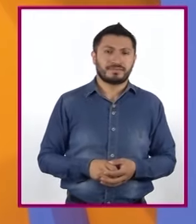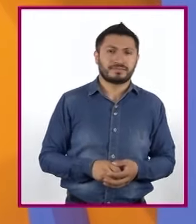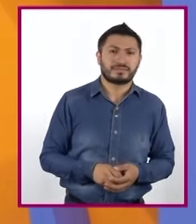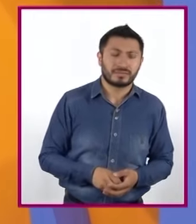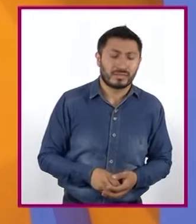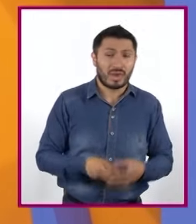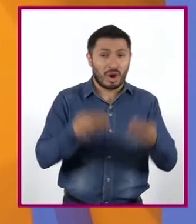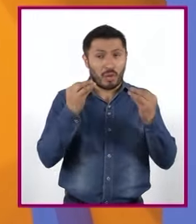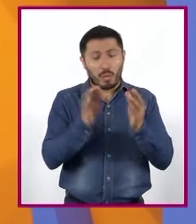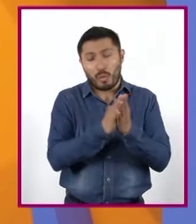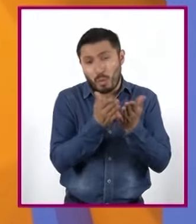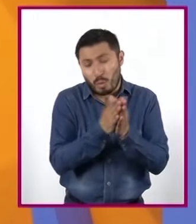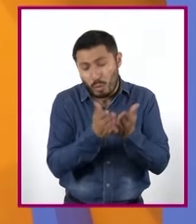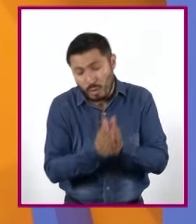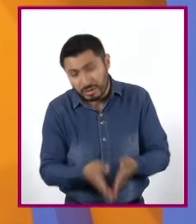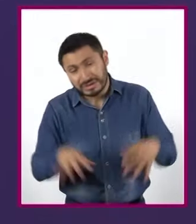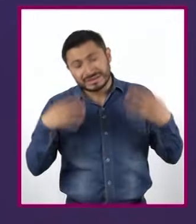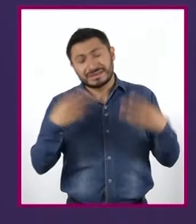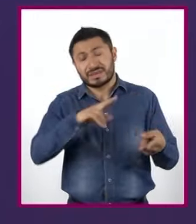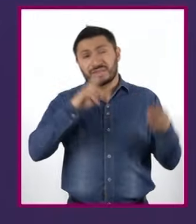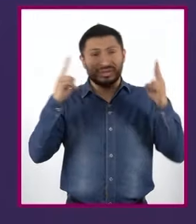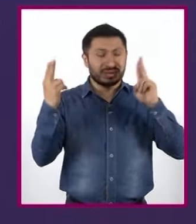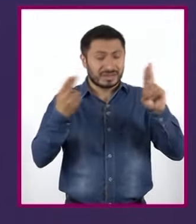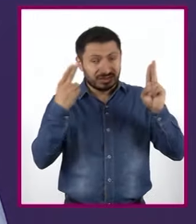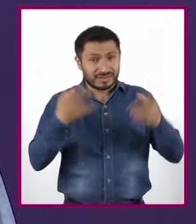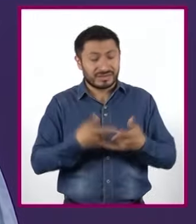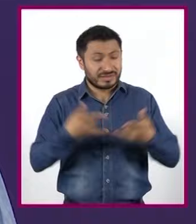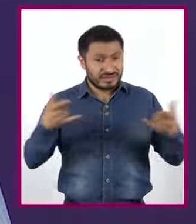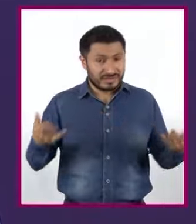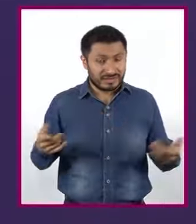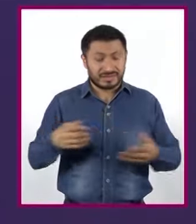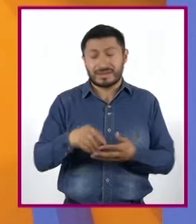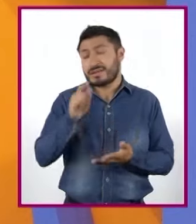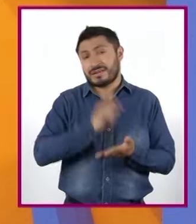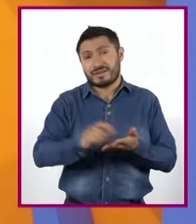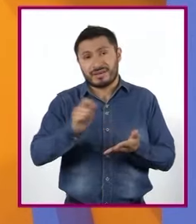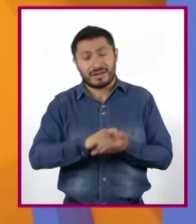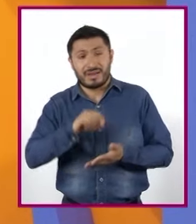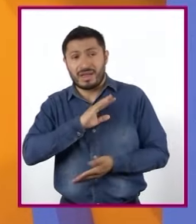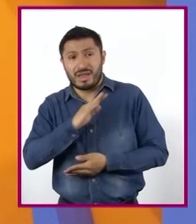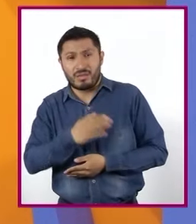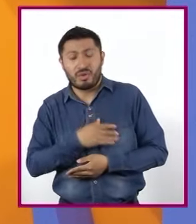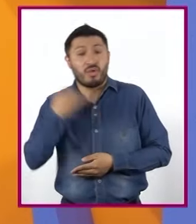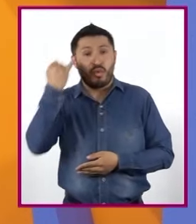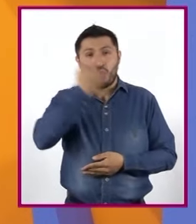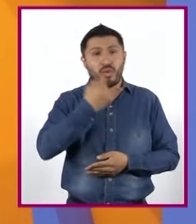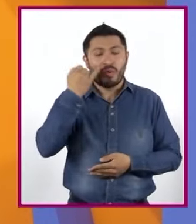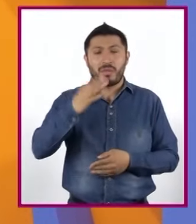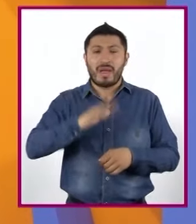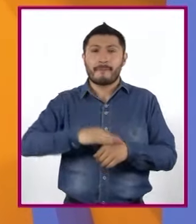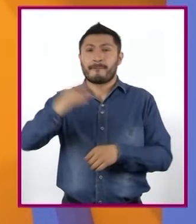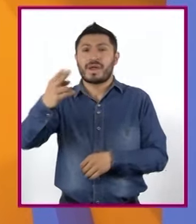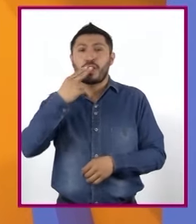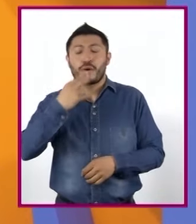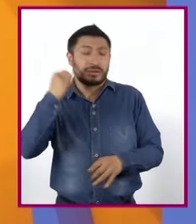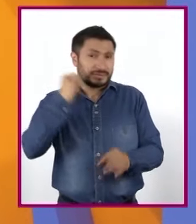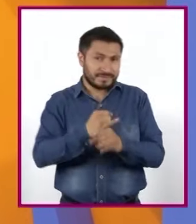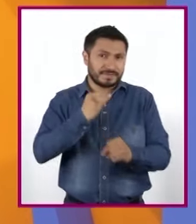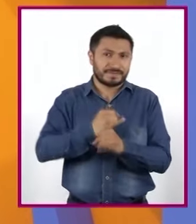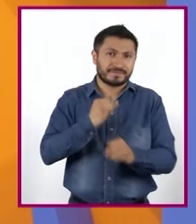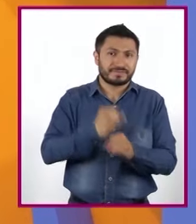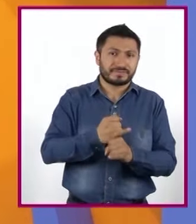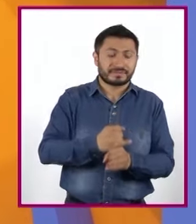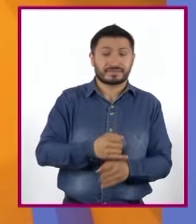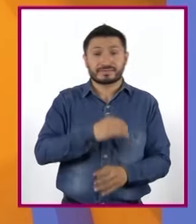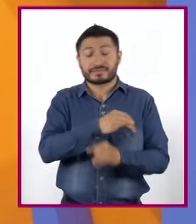de la literatura universal se han escrito en español. Es uno de los idiomas más usados en Internet y